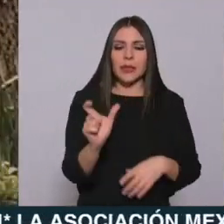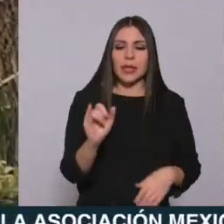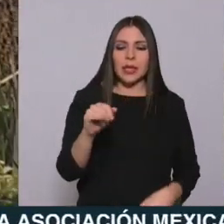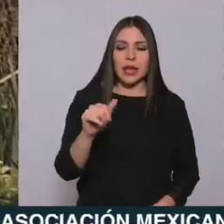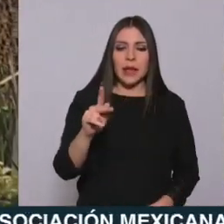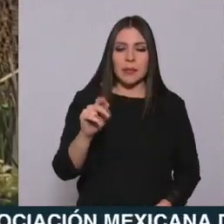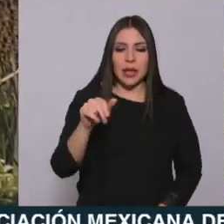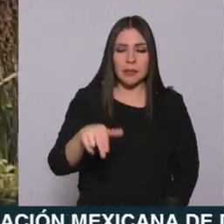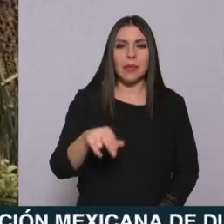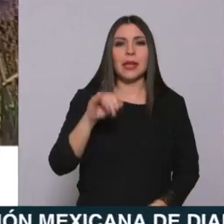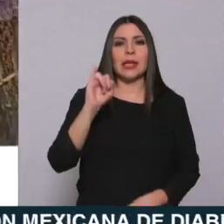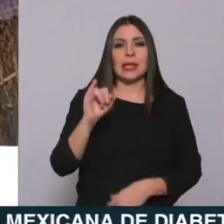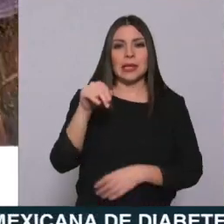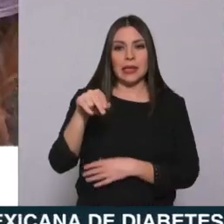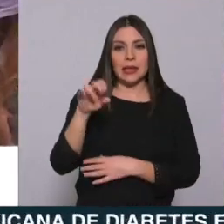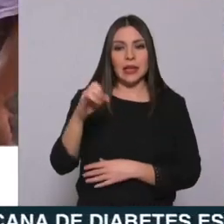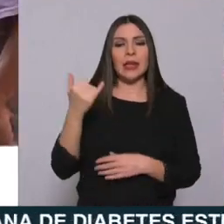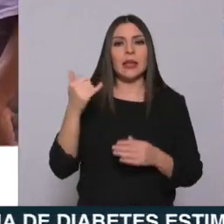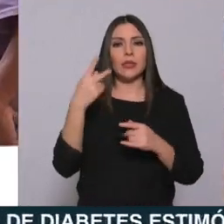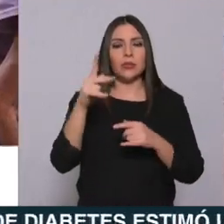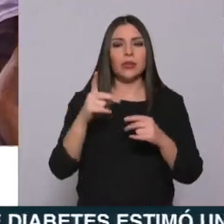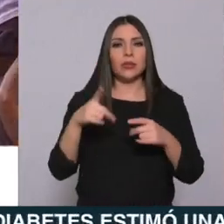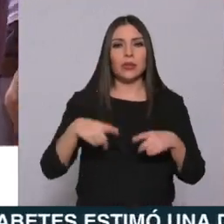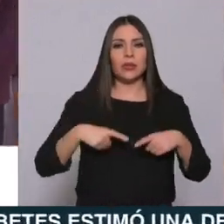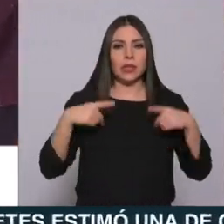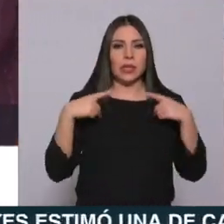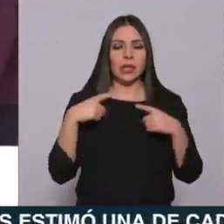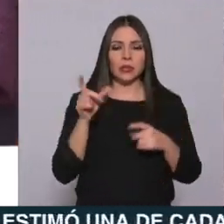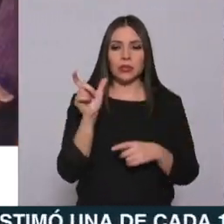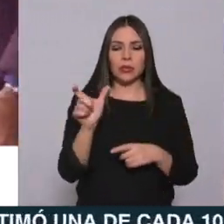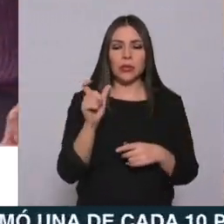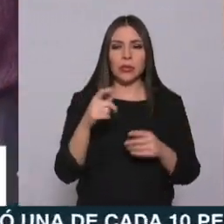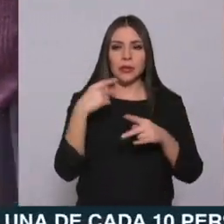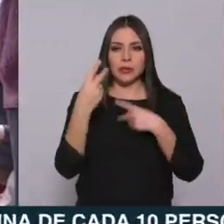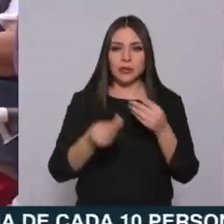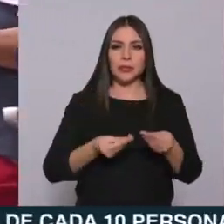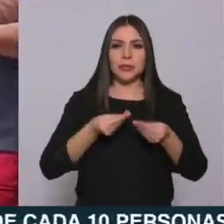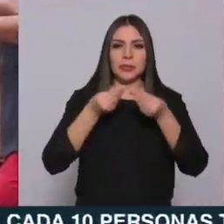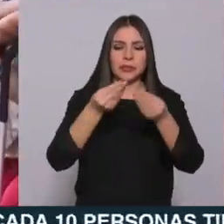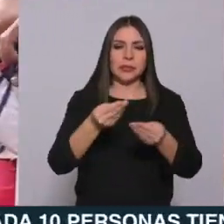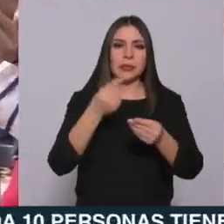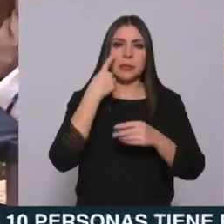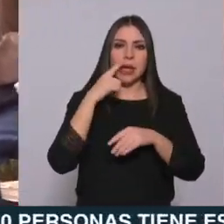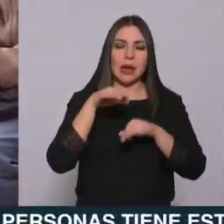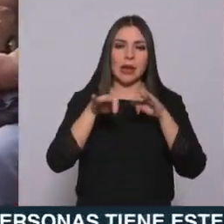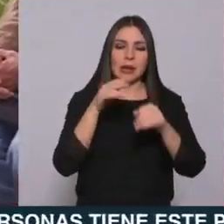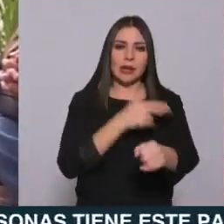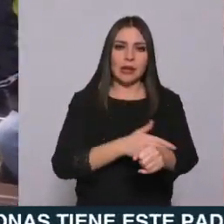comprobante de domicilio. Con imágenes de Jorge Barajas, Mariana Sánchez, 21 Noticias.